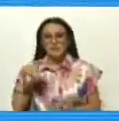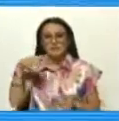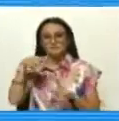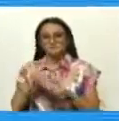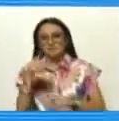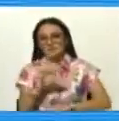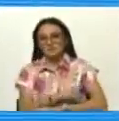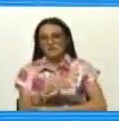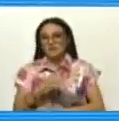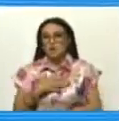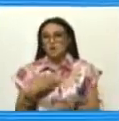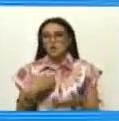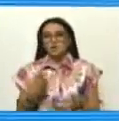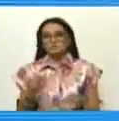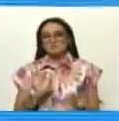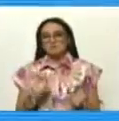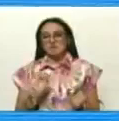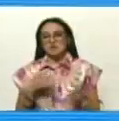asesinar.